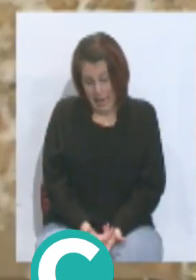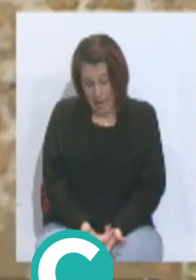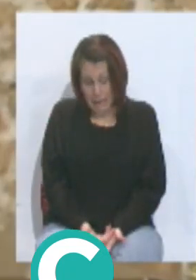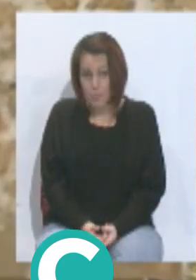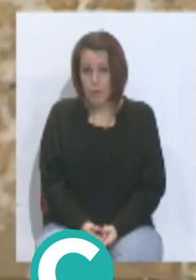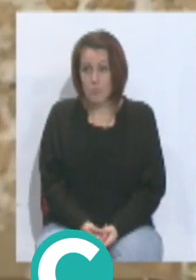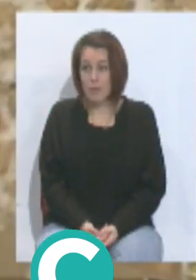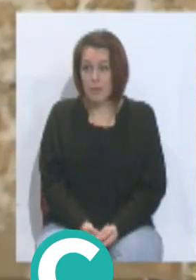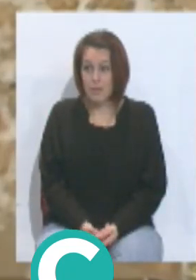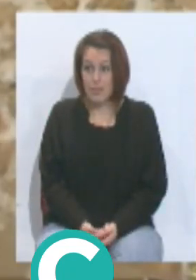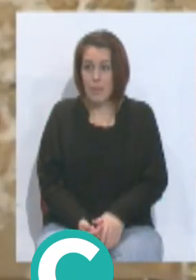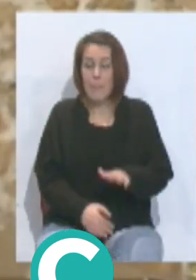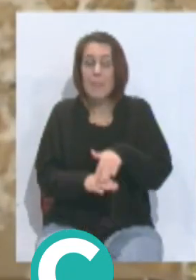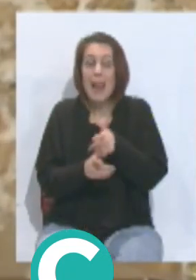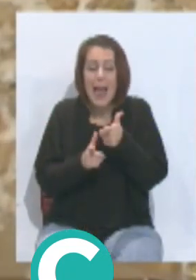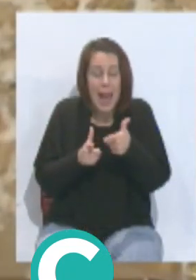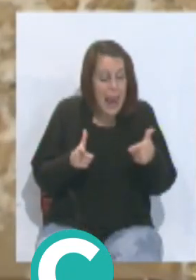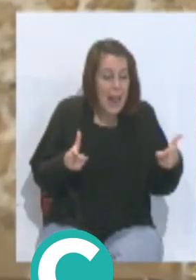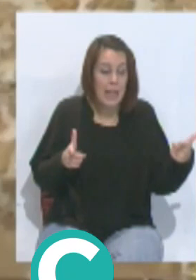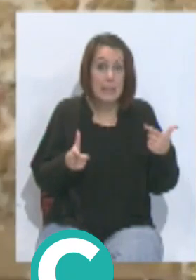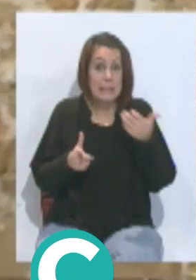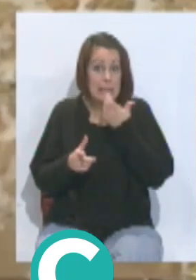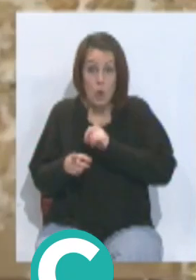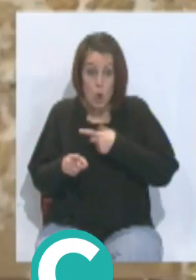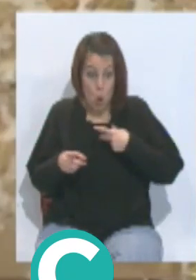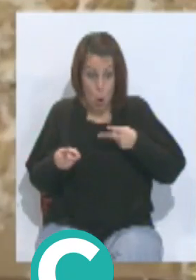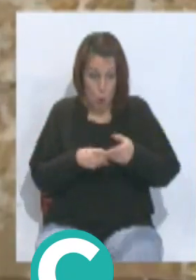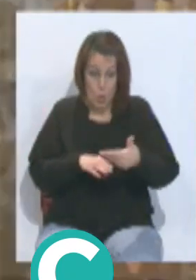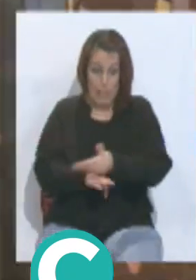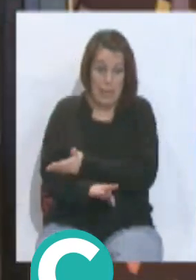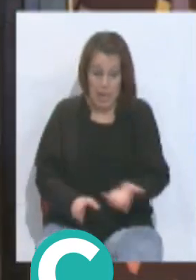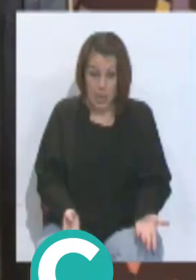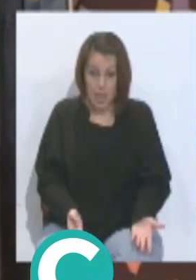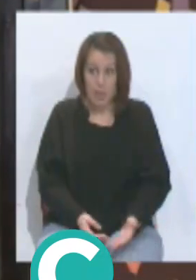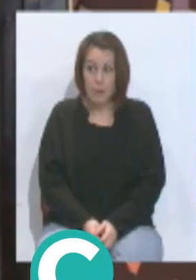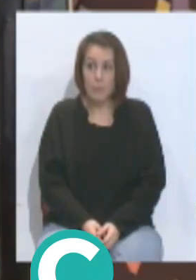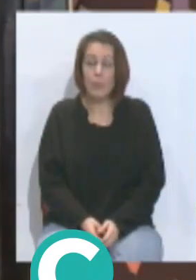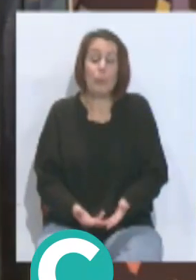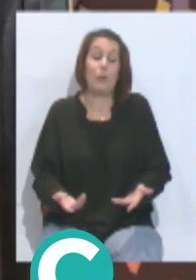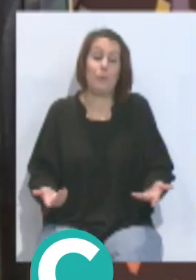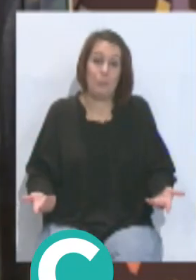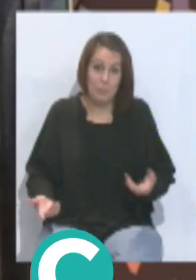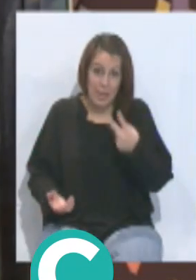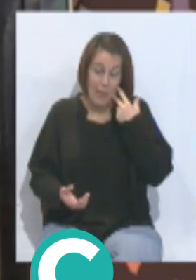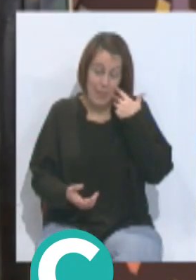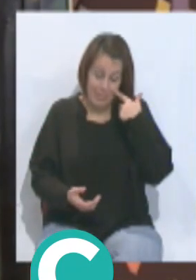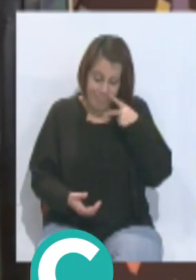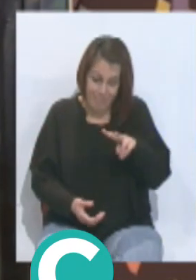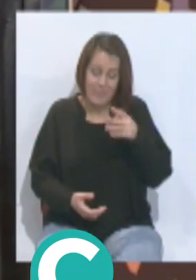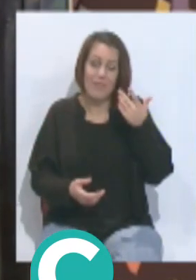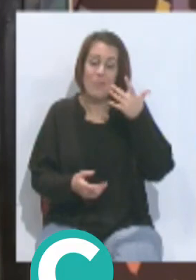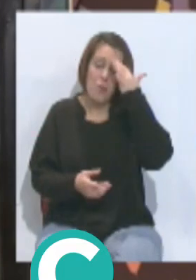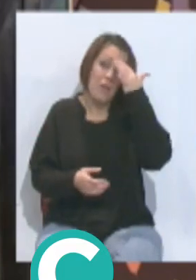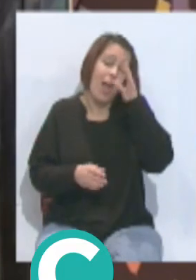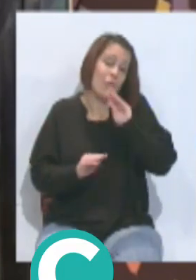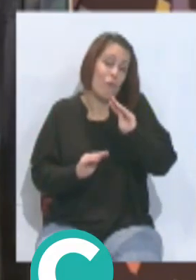Vete para ti, Mario, para alargarlo. Si no, yo lo corto antes. Bueno, pues ya ven, filosofía del